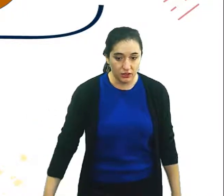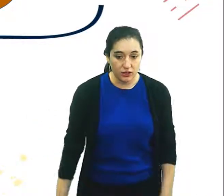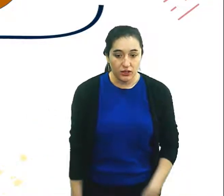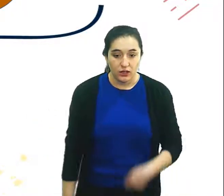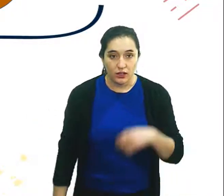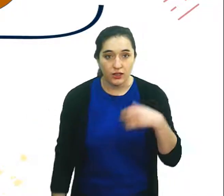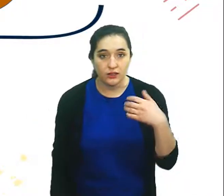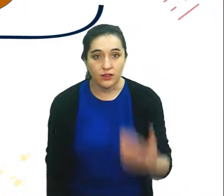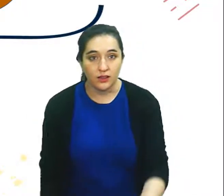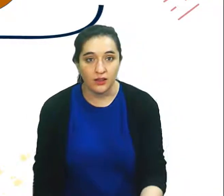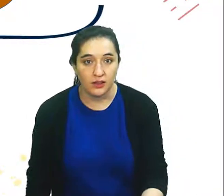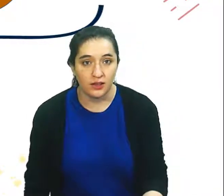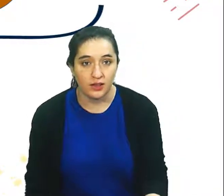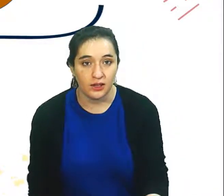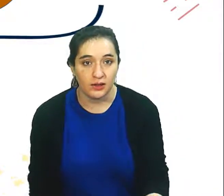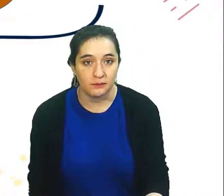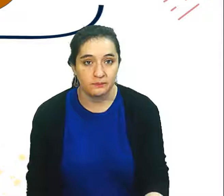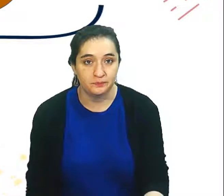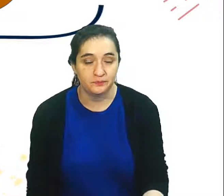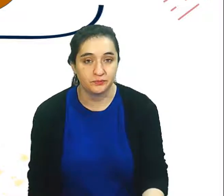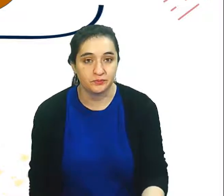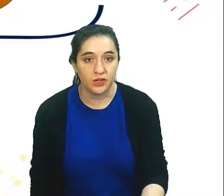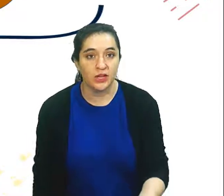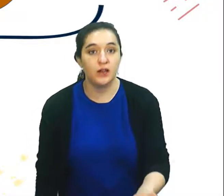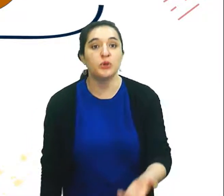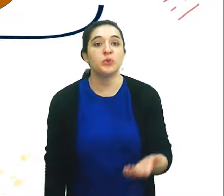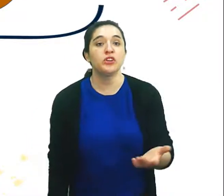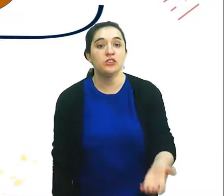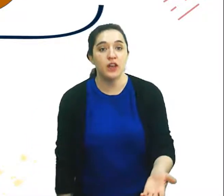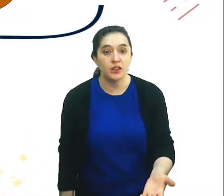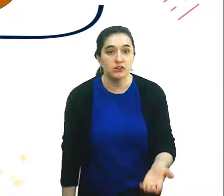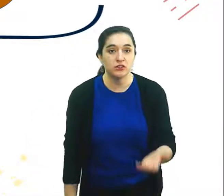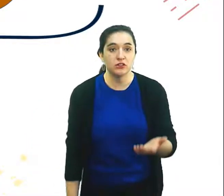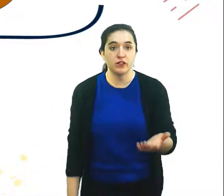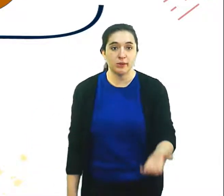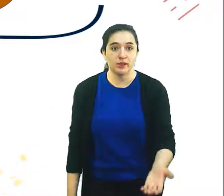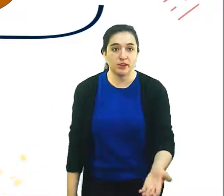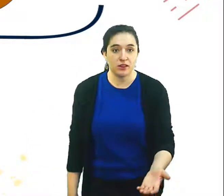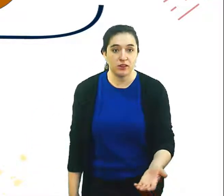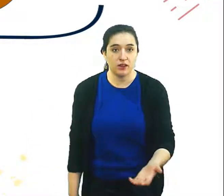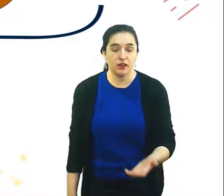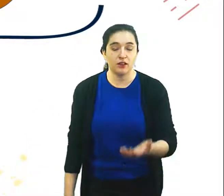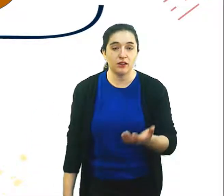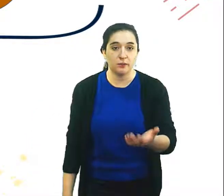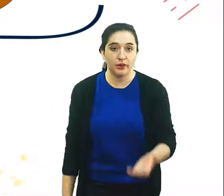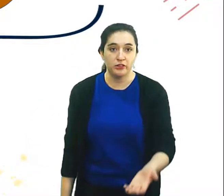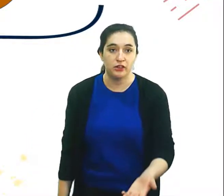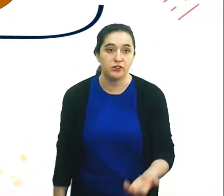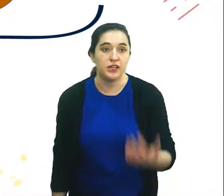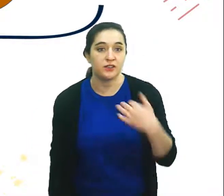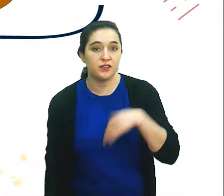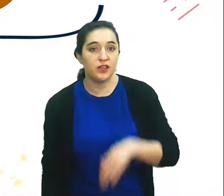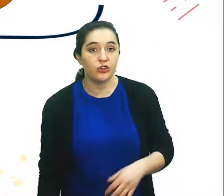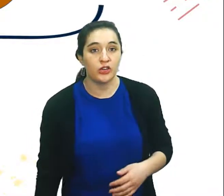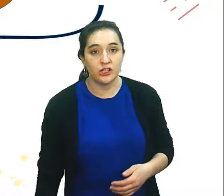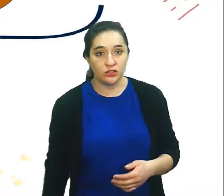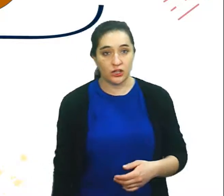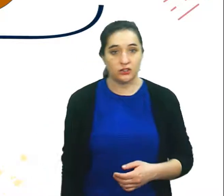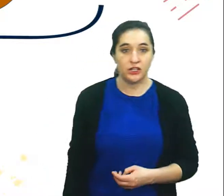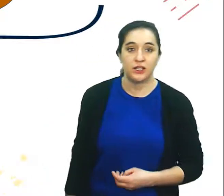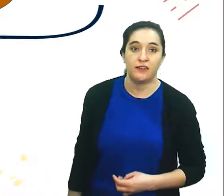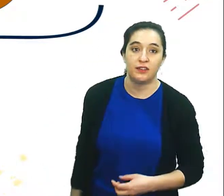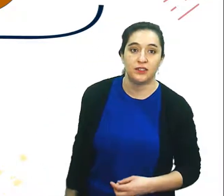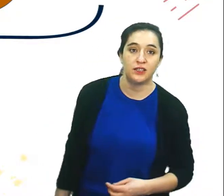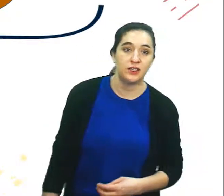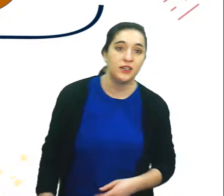¿Ya? Este era muy cuestionado, obviamente, este tipo de gobierno. Y hasta el día de hoy hay